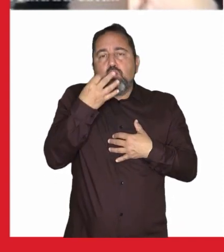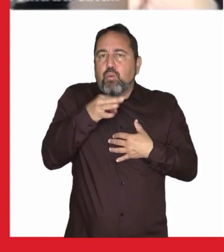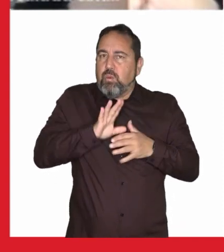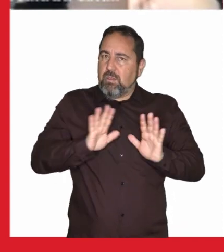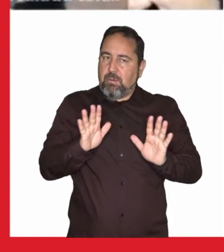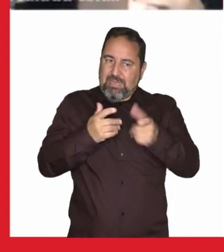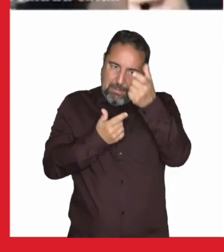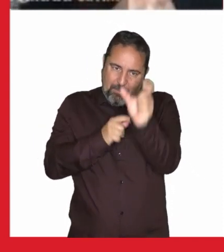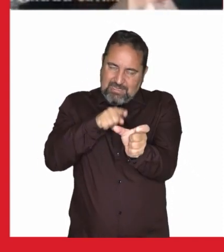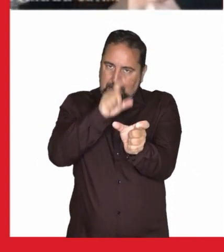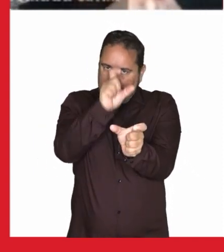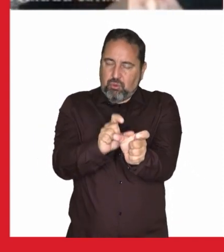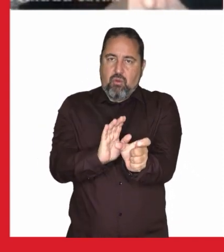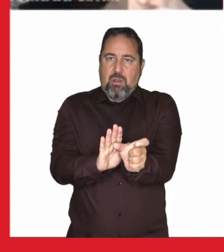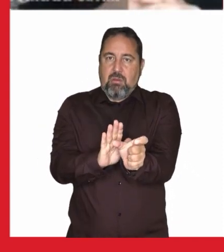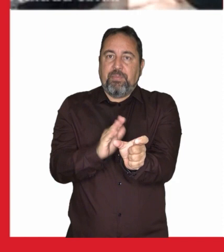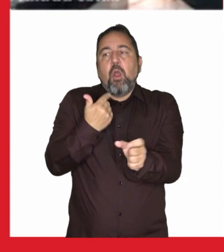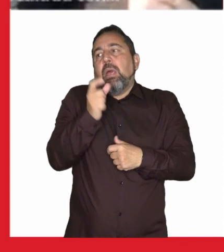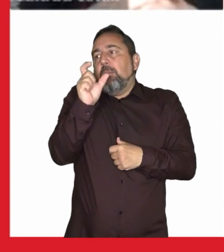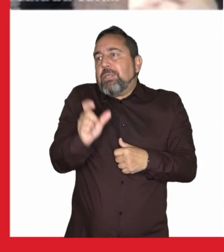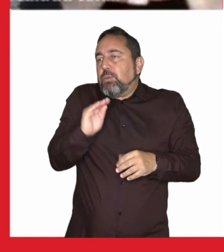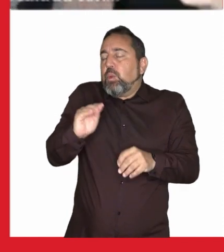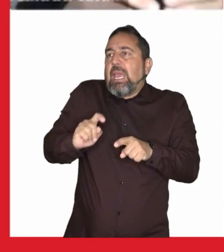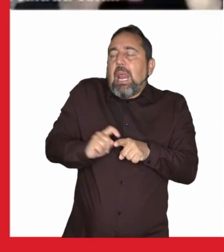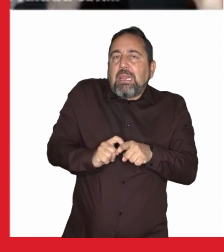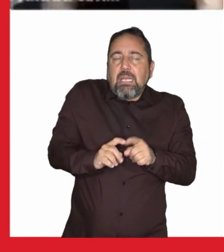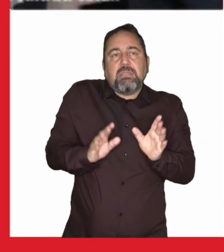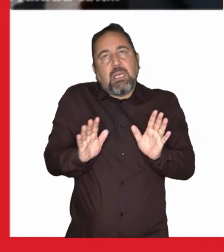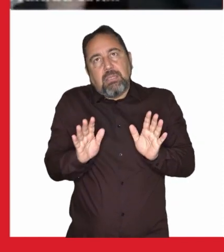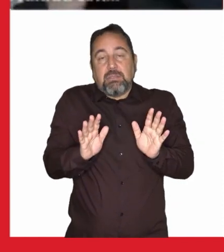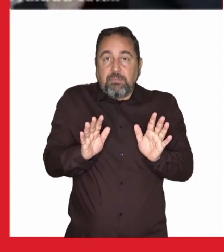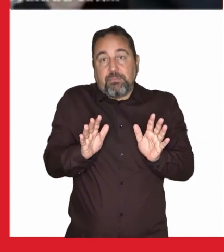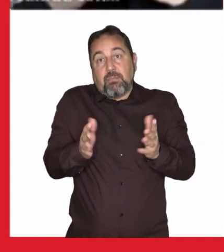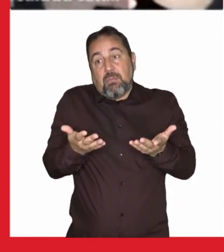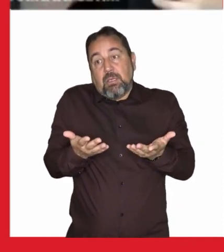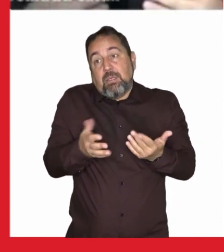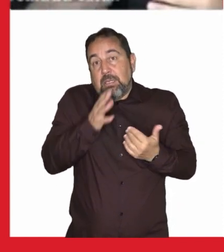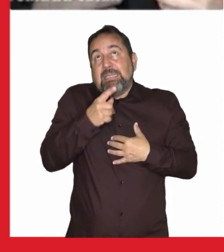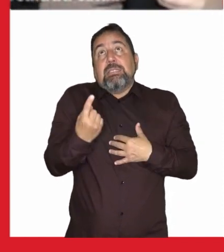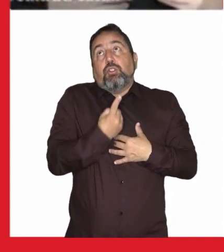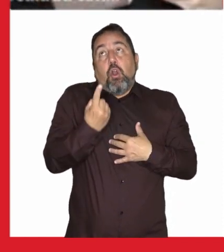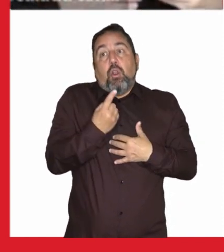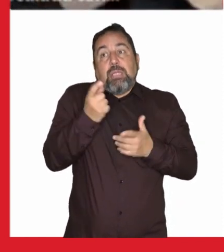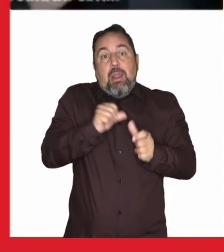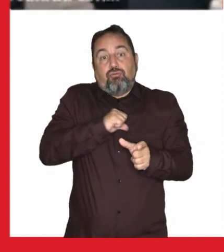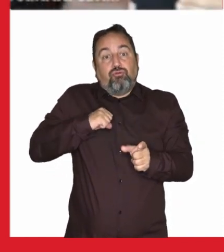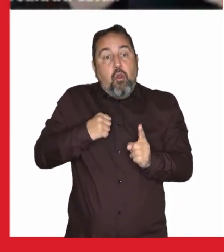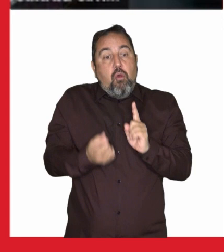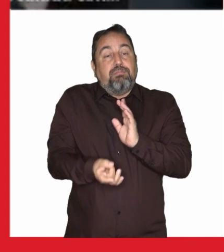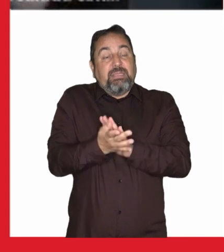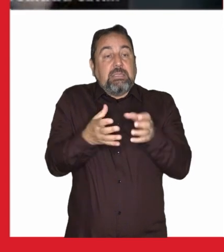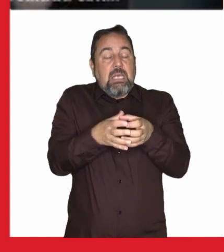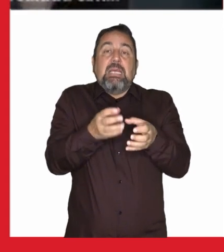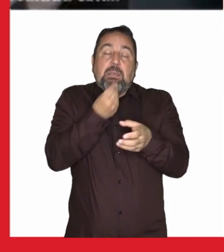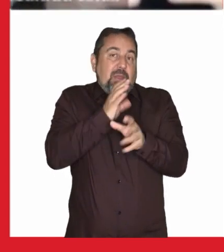única opción posible para esa persona. Por supuesto, hay personas que por sus características, precisamente en solitario se